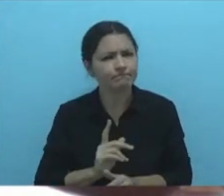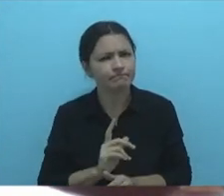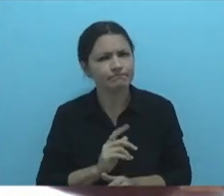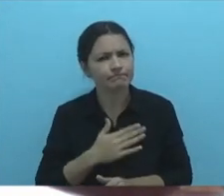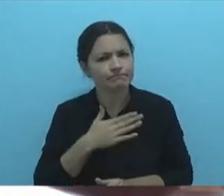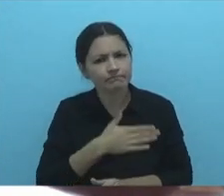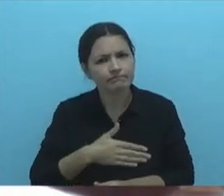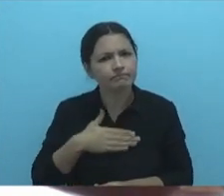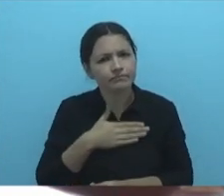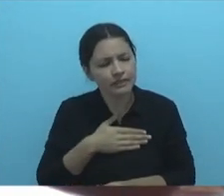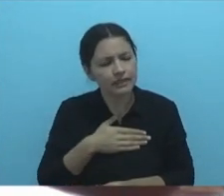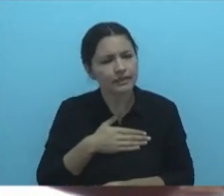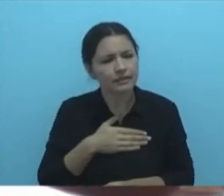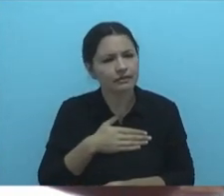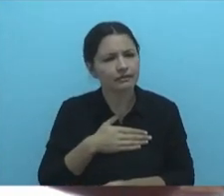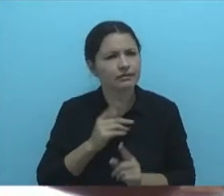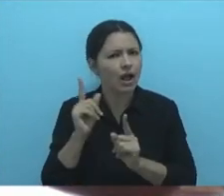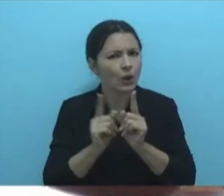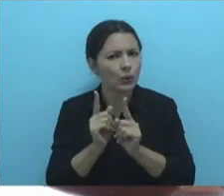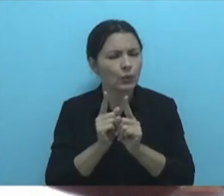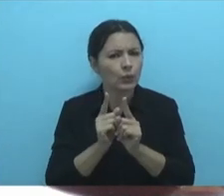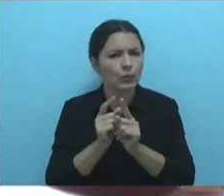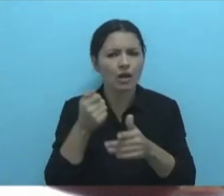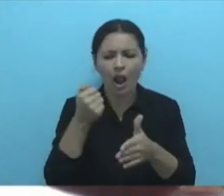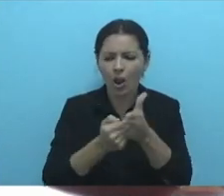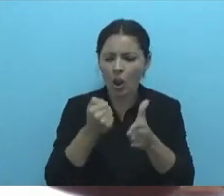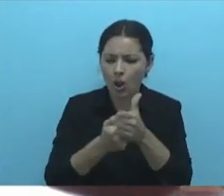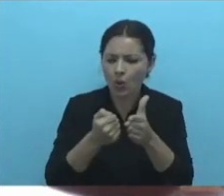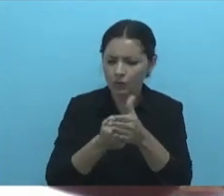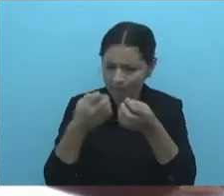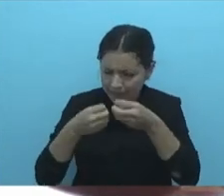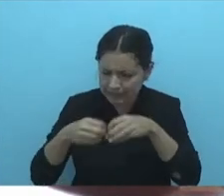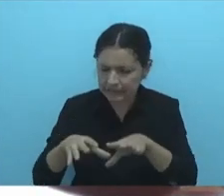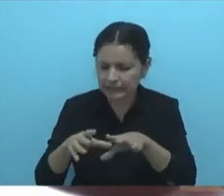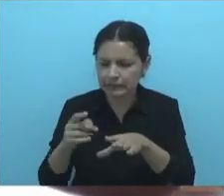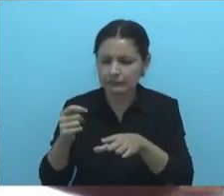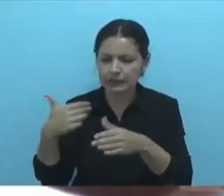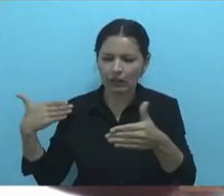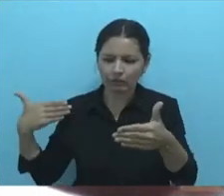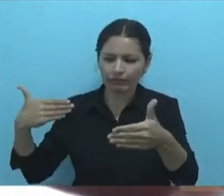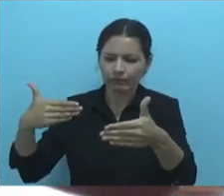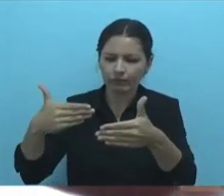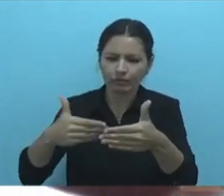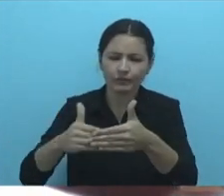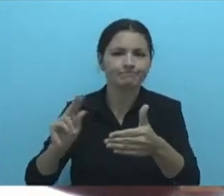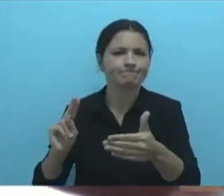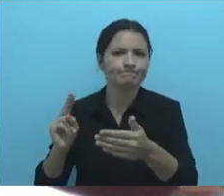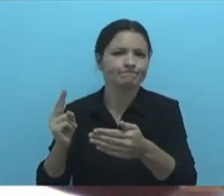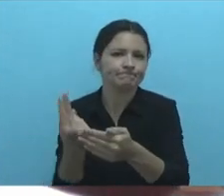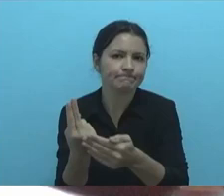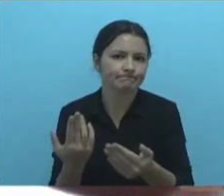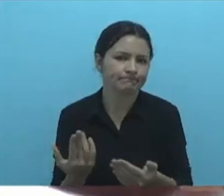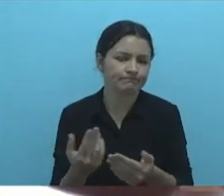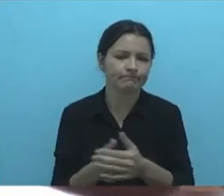decir que hay muchas que empezaron esta lucha y que no llegaron hoy a verla hecha realidad por esa compañera que faltan por las muchas que